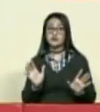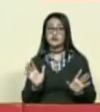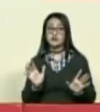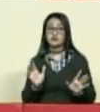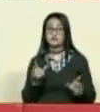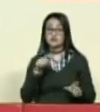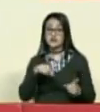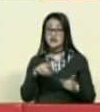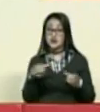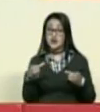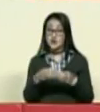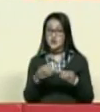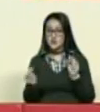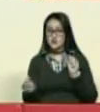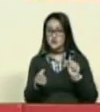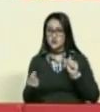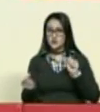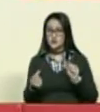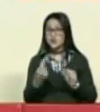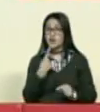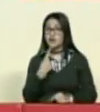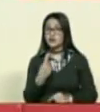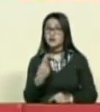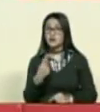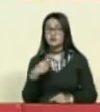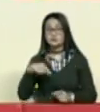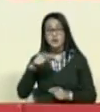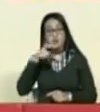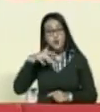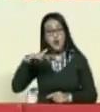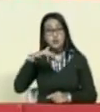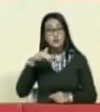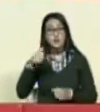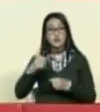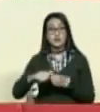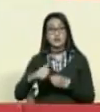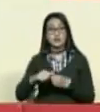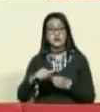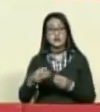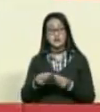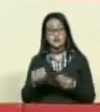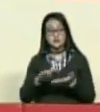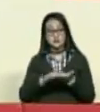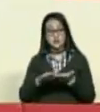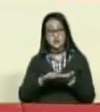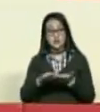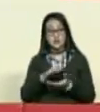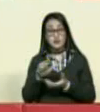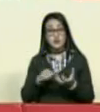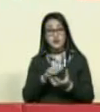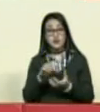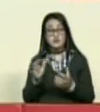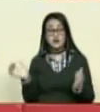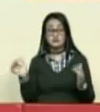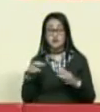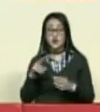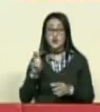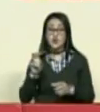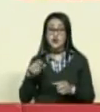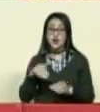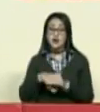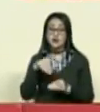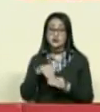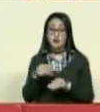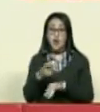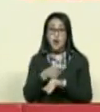Se reunió, debatió el tema y dijo que sea el pueblo del Zulia quien resuelva este conflicto y convocó a nuevas elecciones de gobernadores,